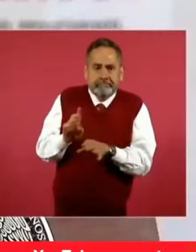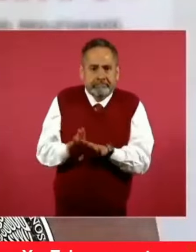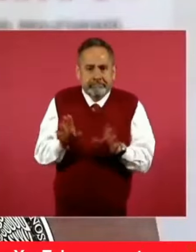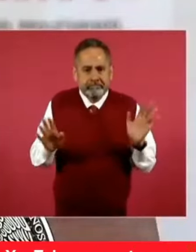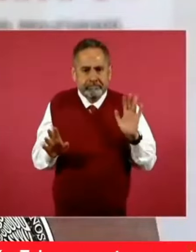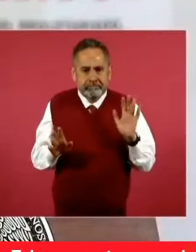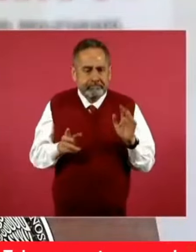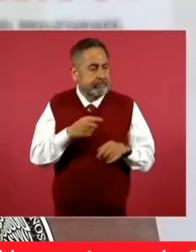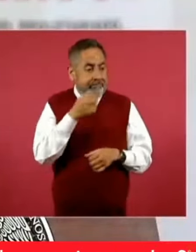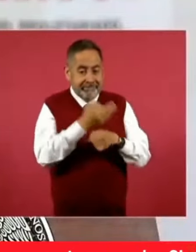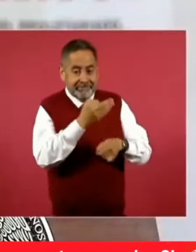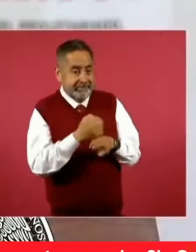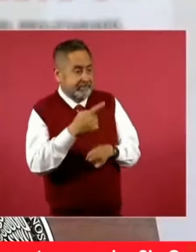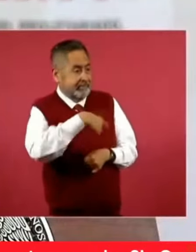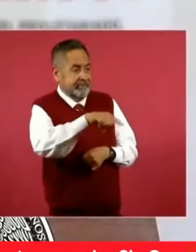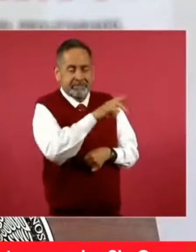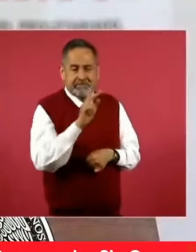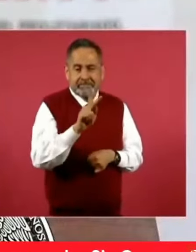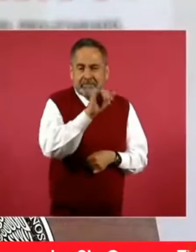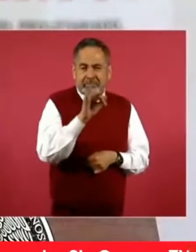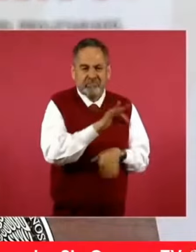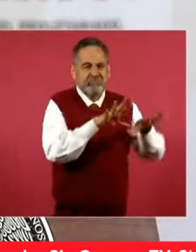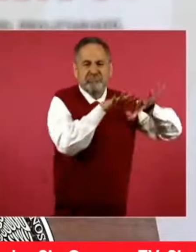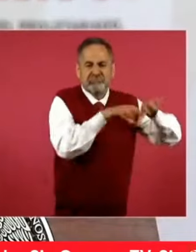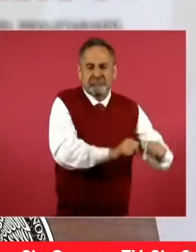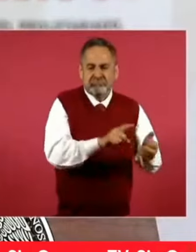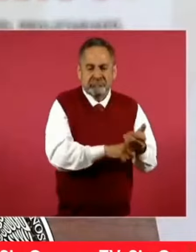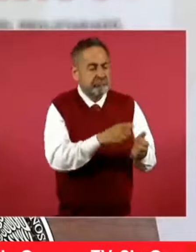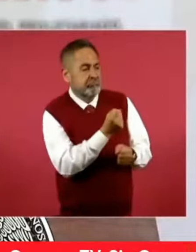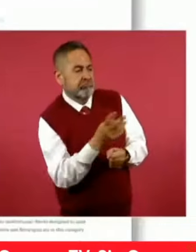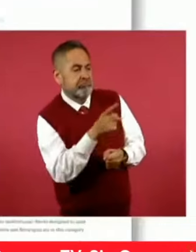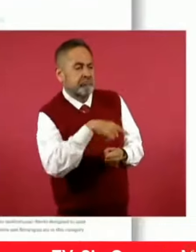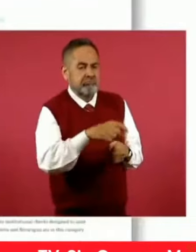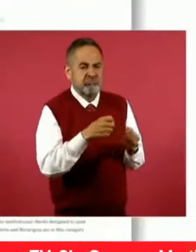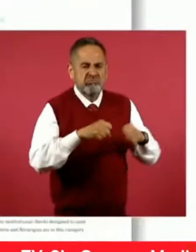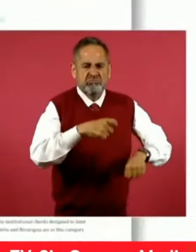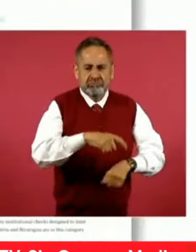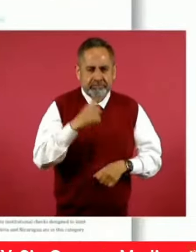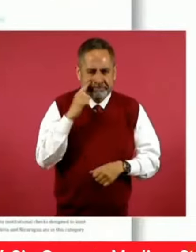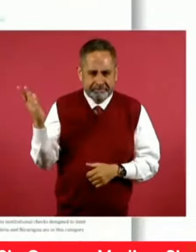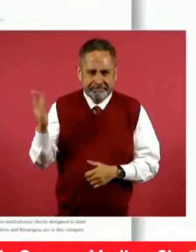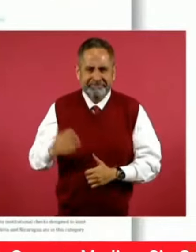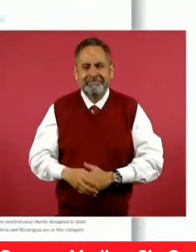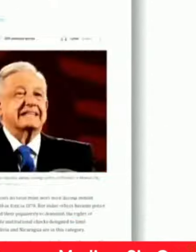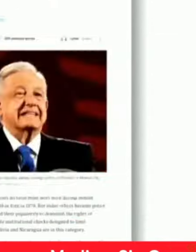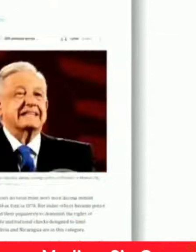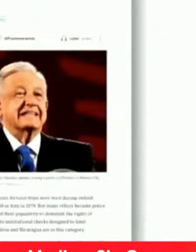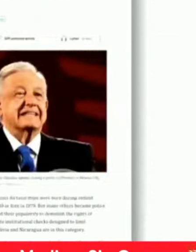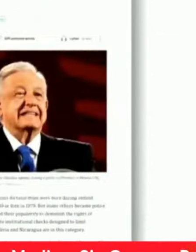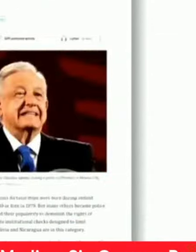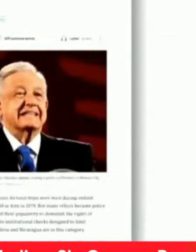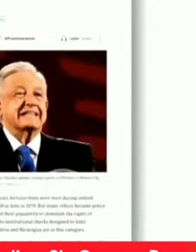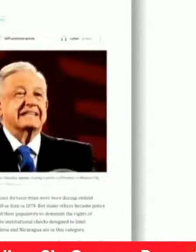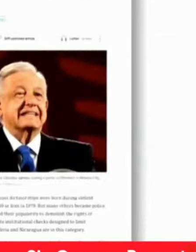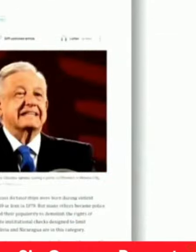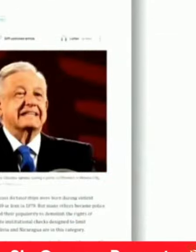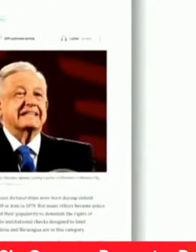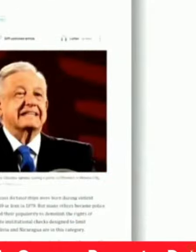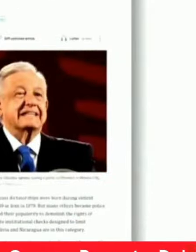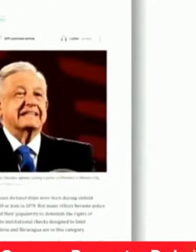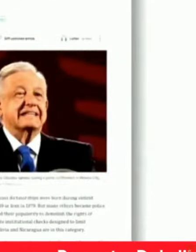está secuestrado por los intereses de algunos poderosos y pues no hay acceso